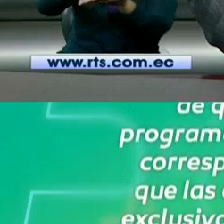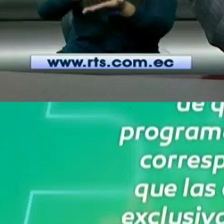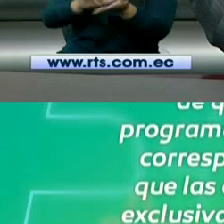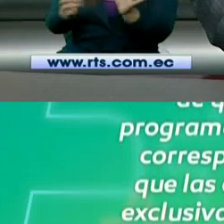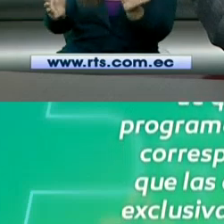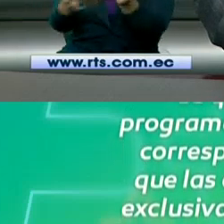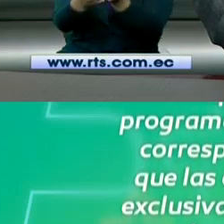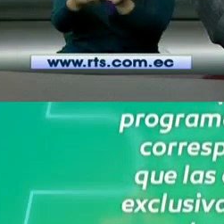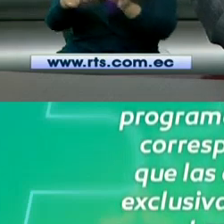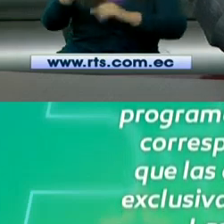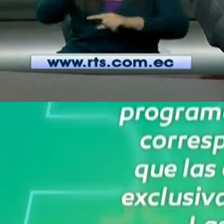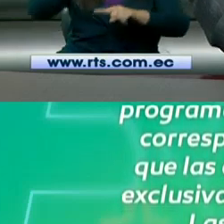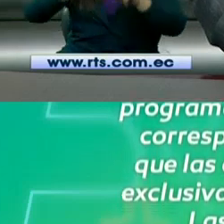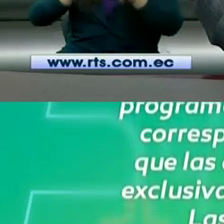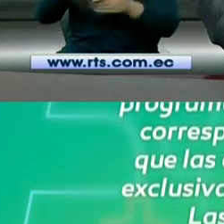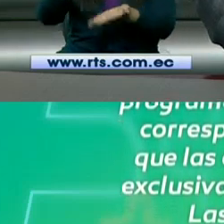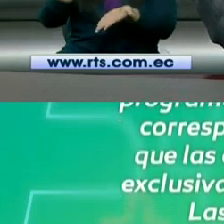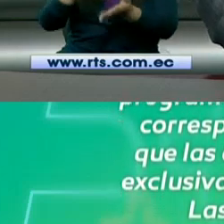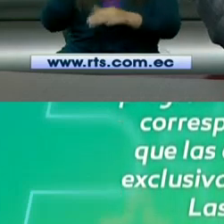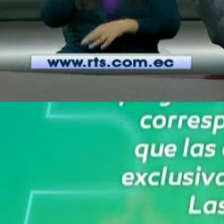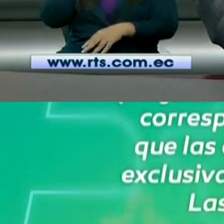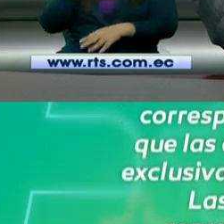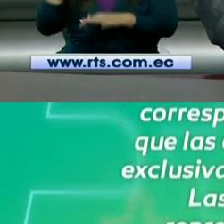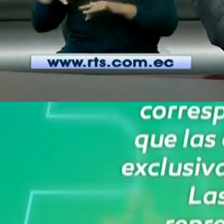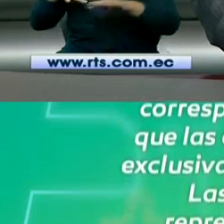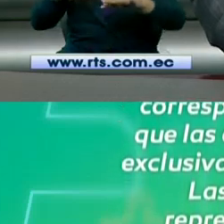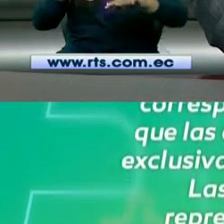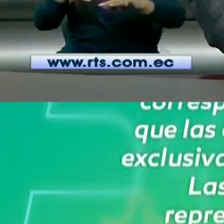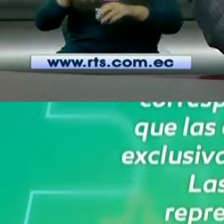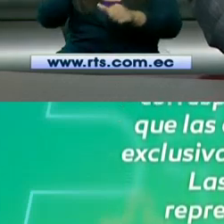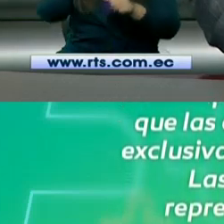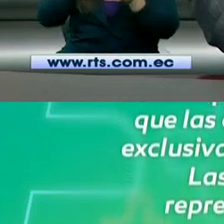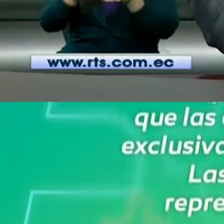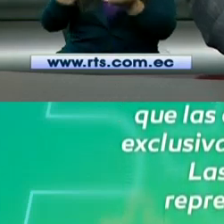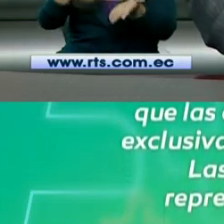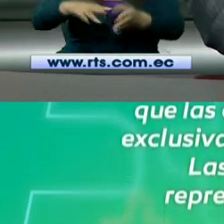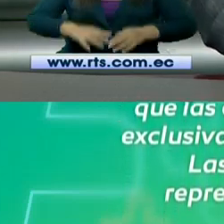se conmemora la fecha con procesiones y bailes populares.